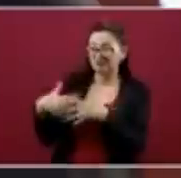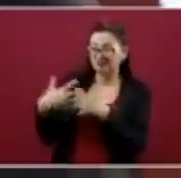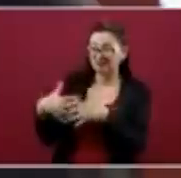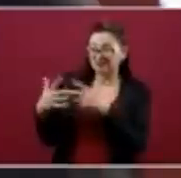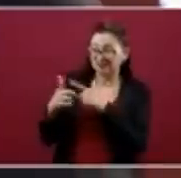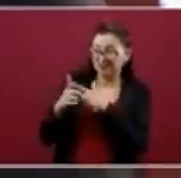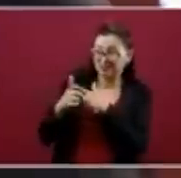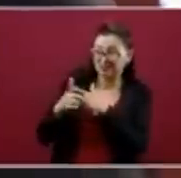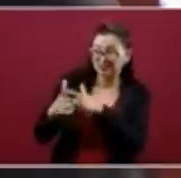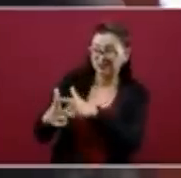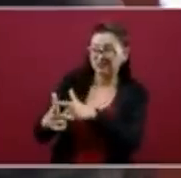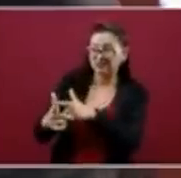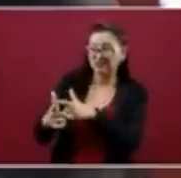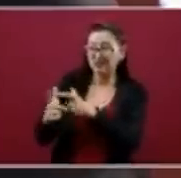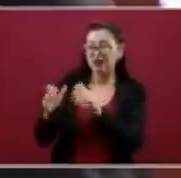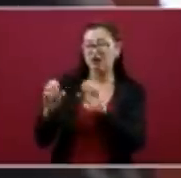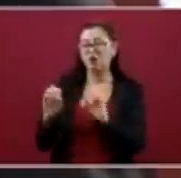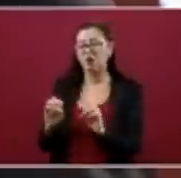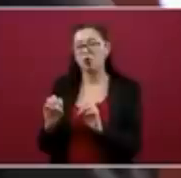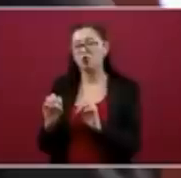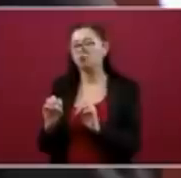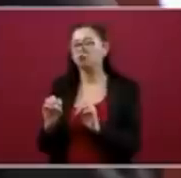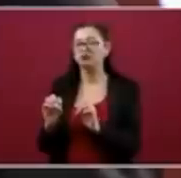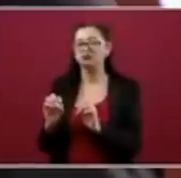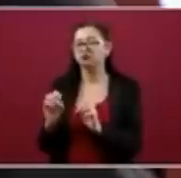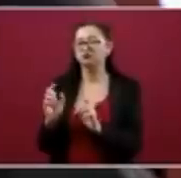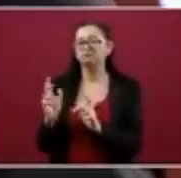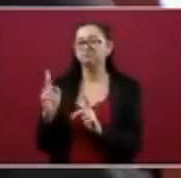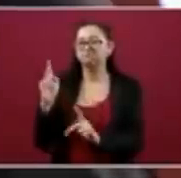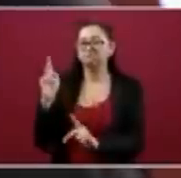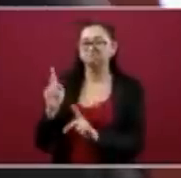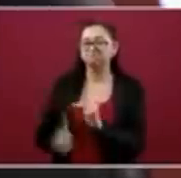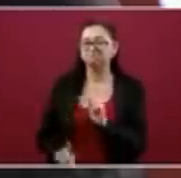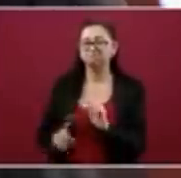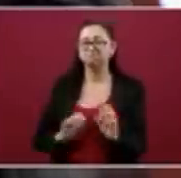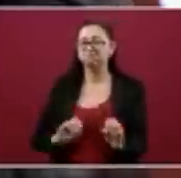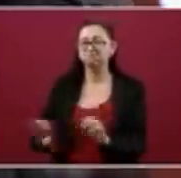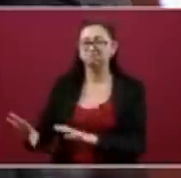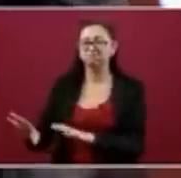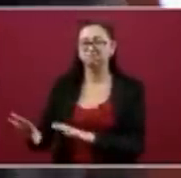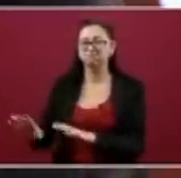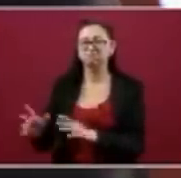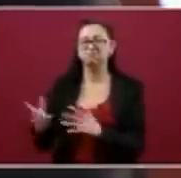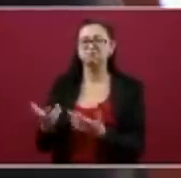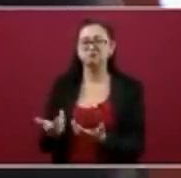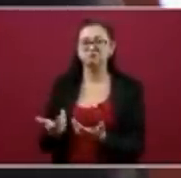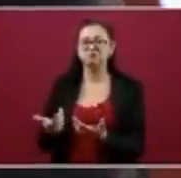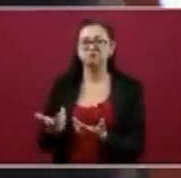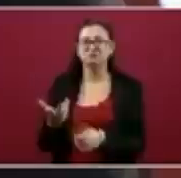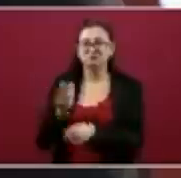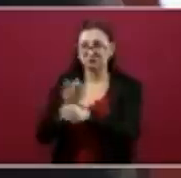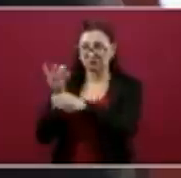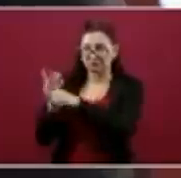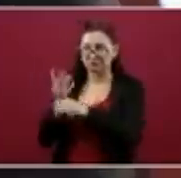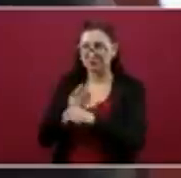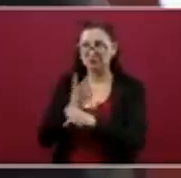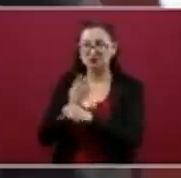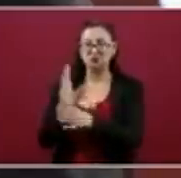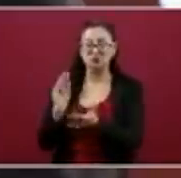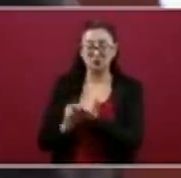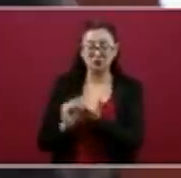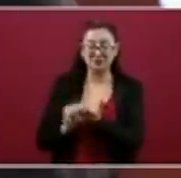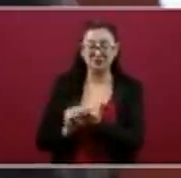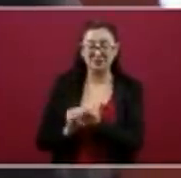continuamos con la rehabilitación de las plantas, si se va a crear una